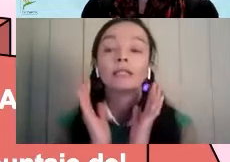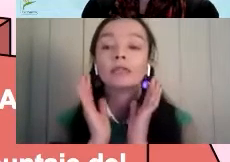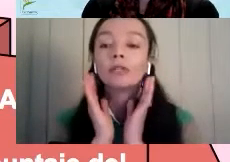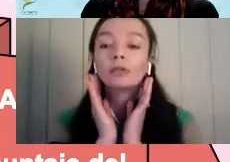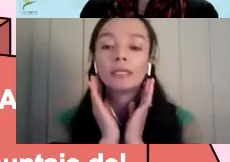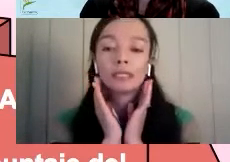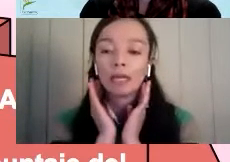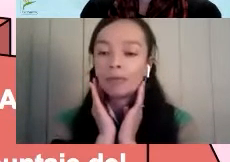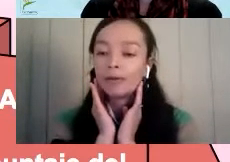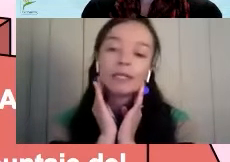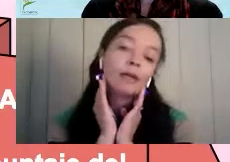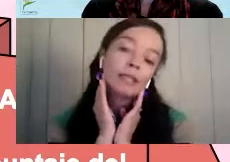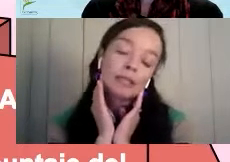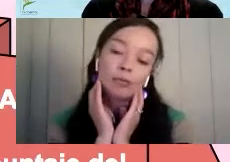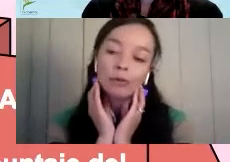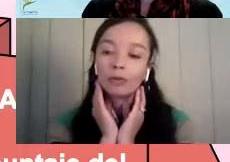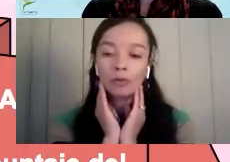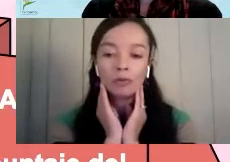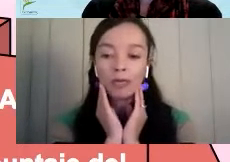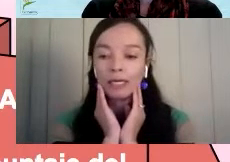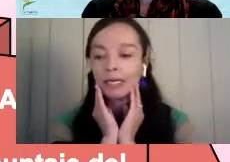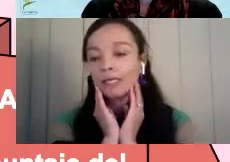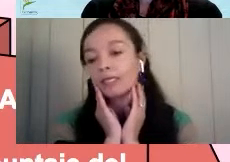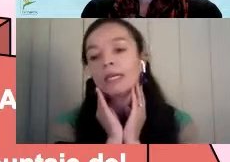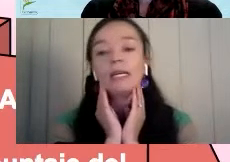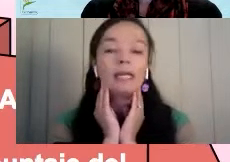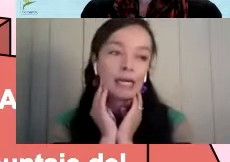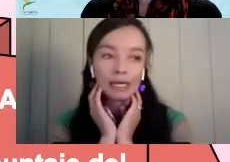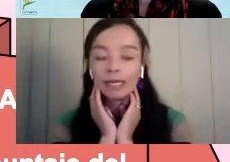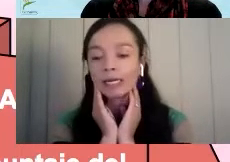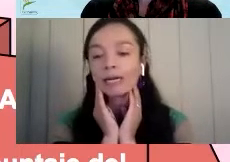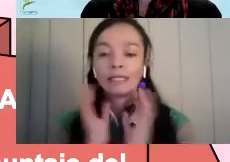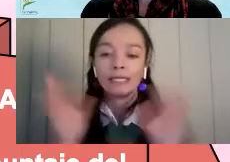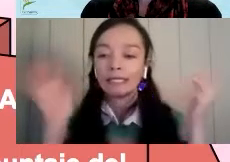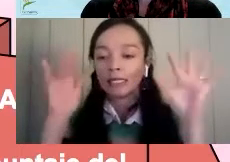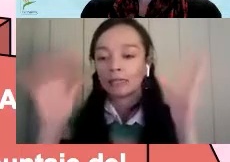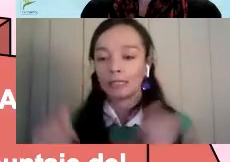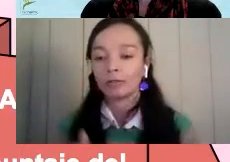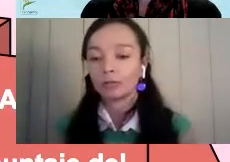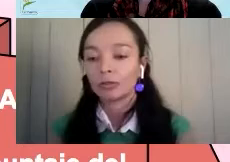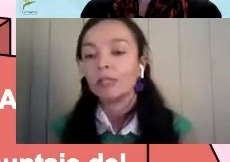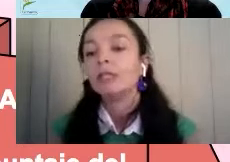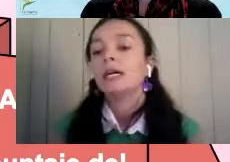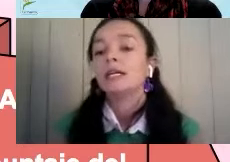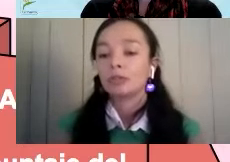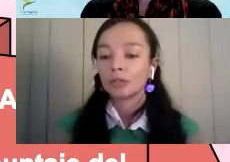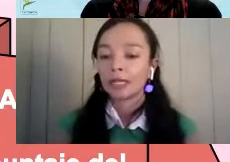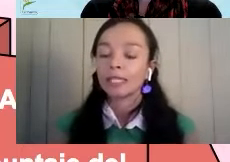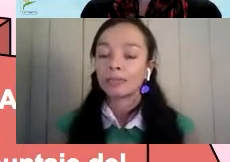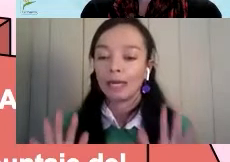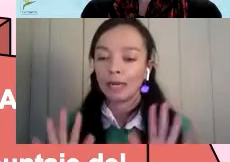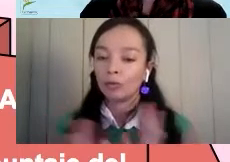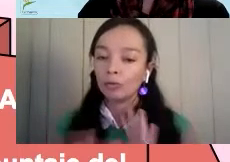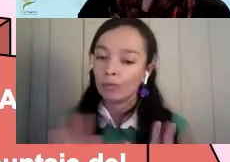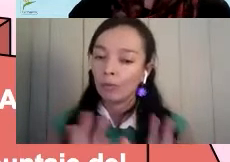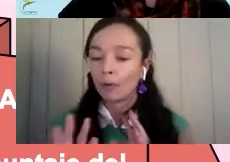tienen tres o cuatro meses, el bebé ya va a tener un poquito de movilidad en la cabecita, en las manitos. Entonces, hay que